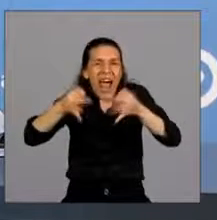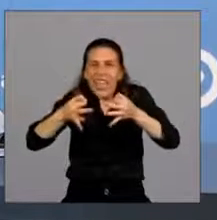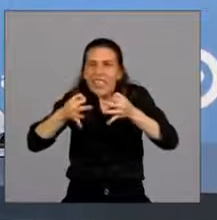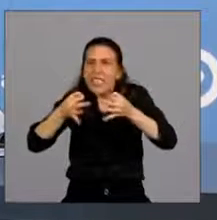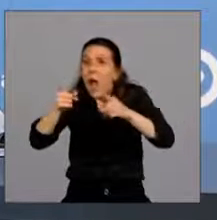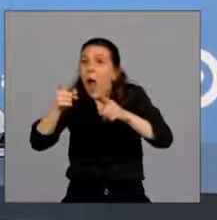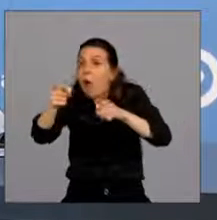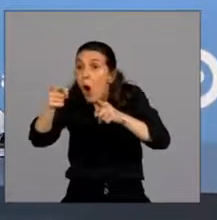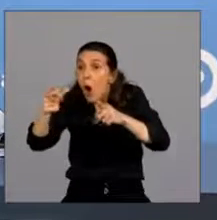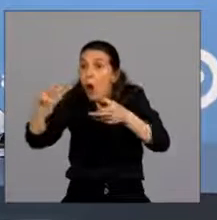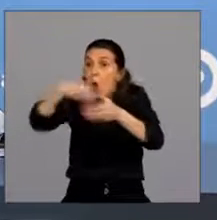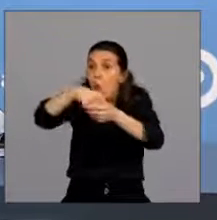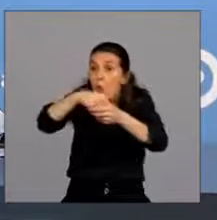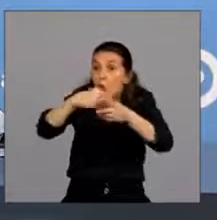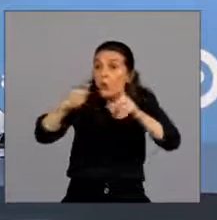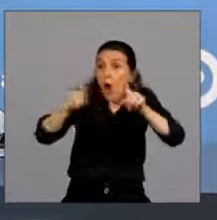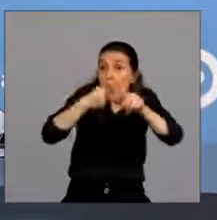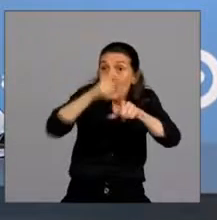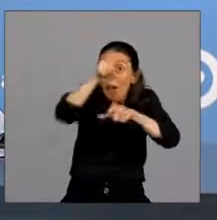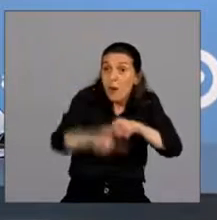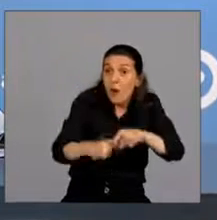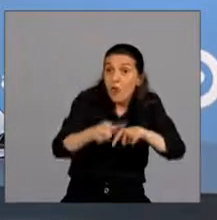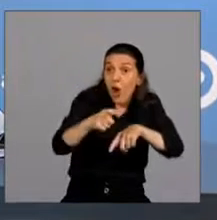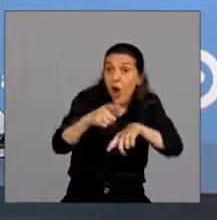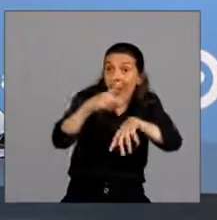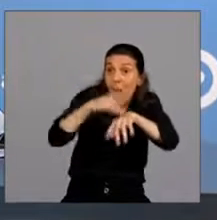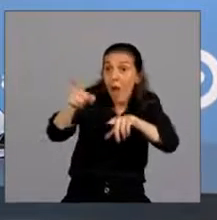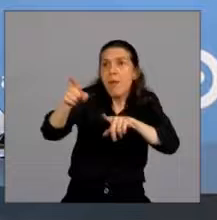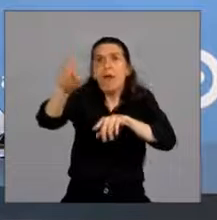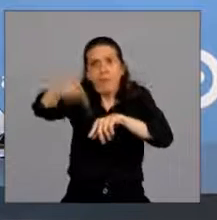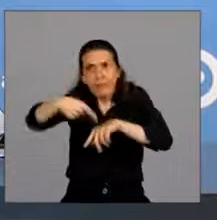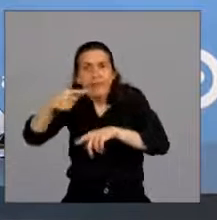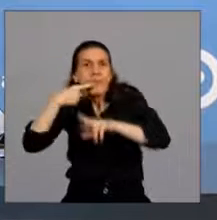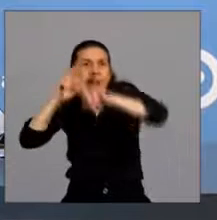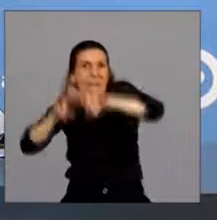contactos estrechos y se aíslan los casos contagiados. Tenemos previstos